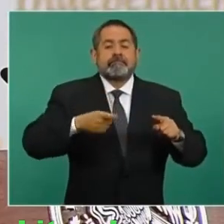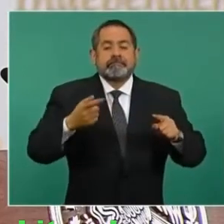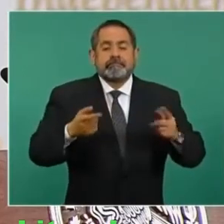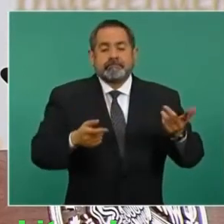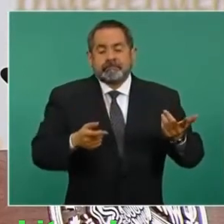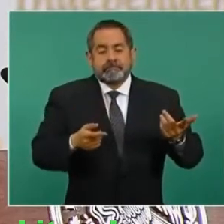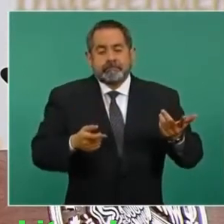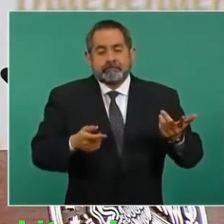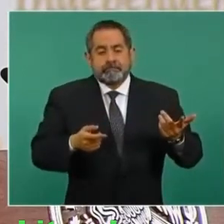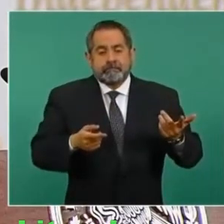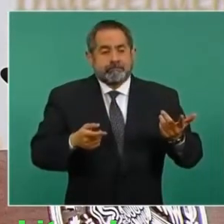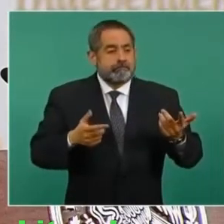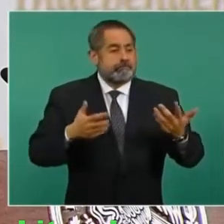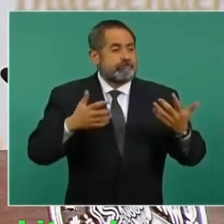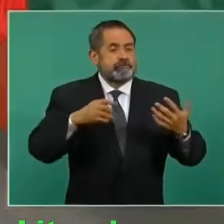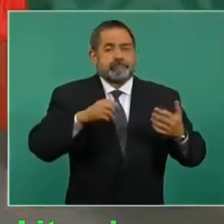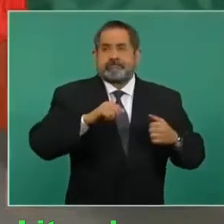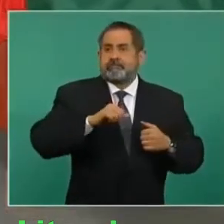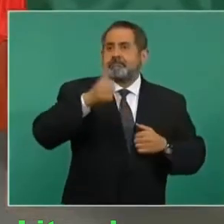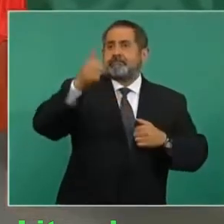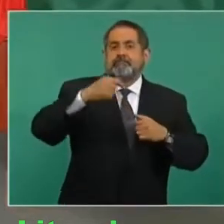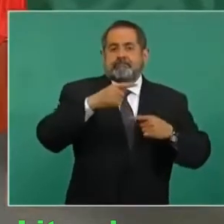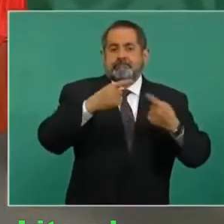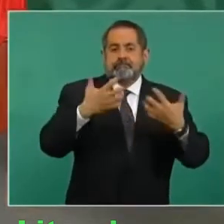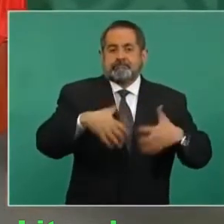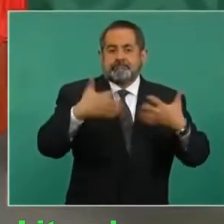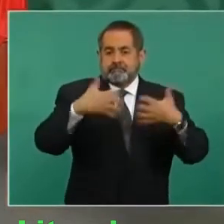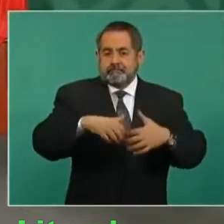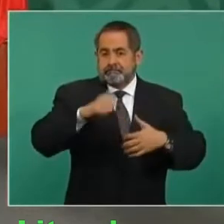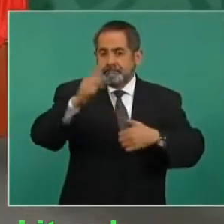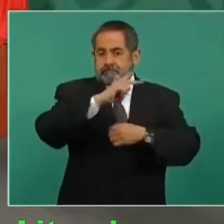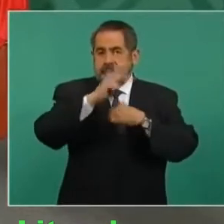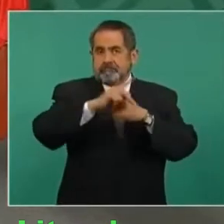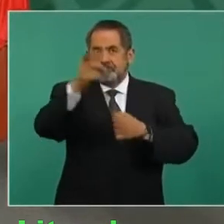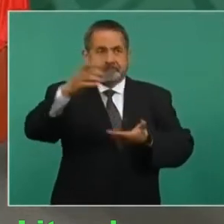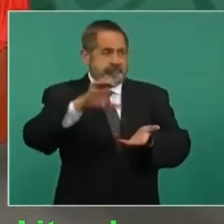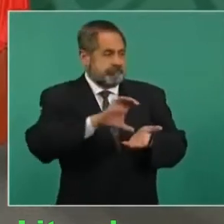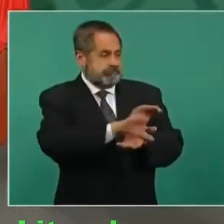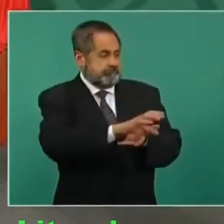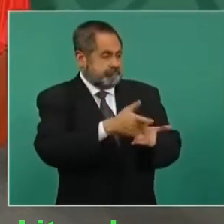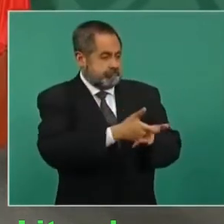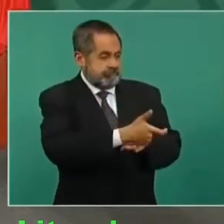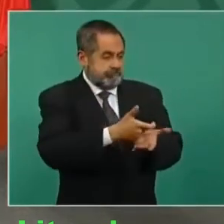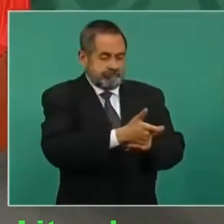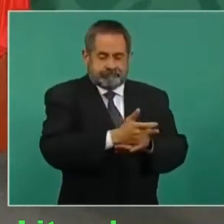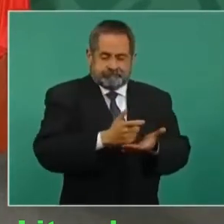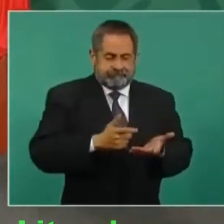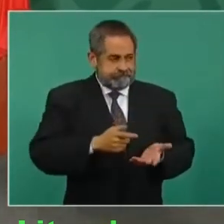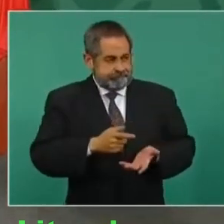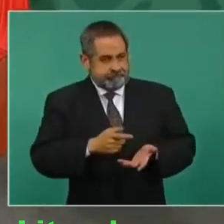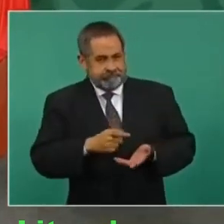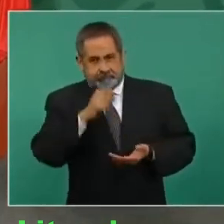por empresas extranjeras, incluso por la misma